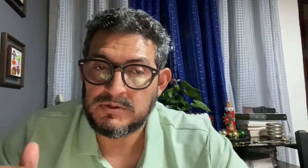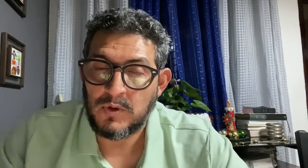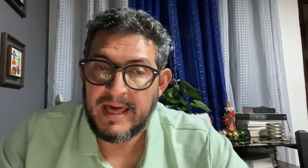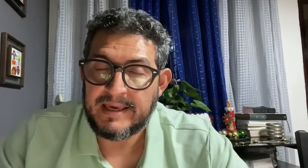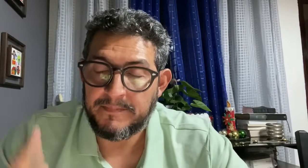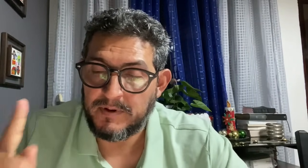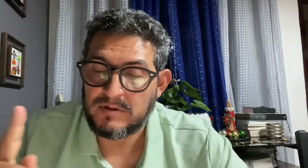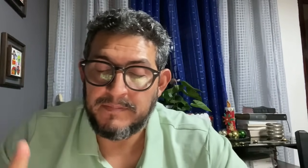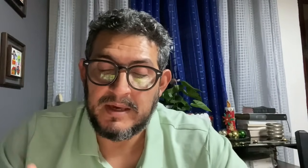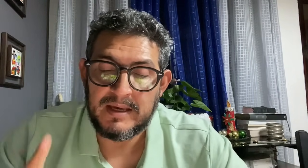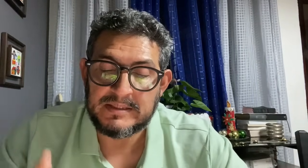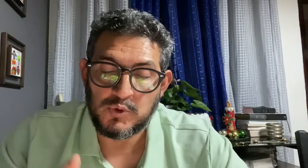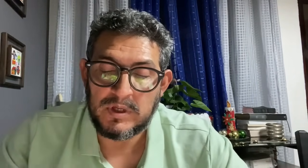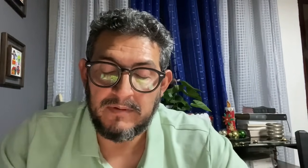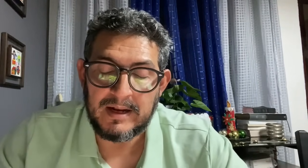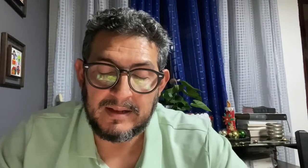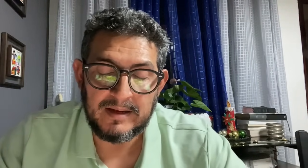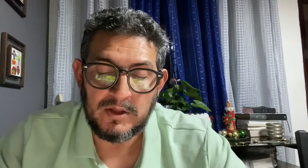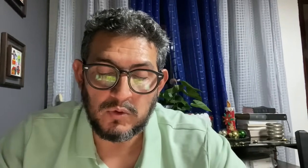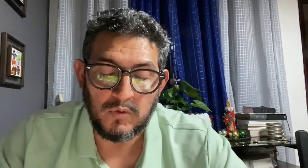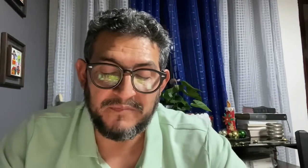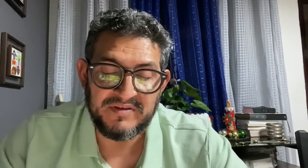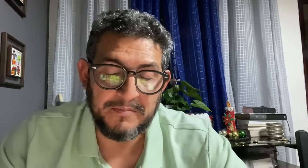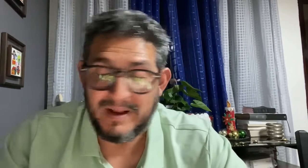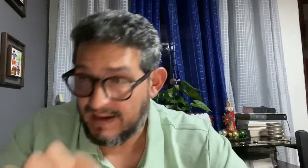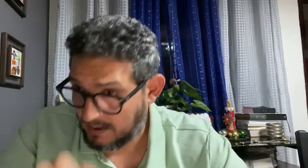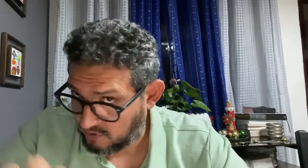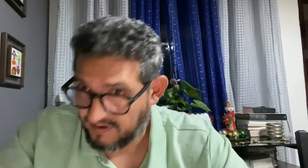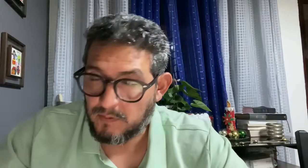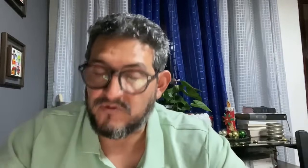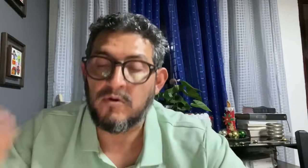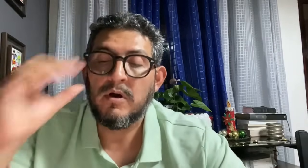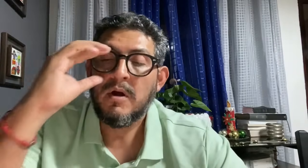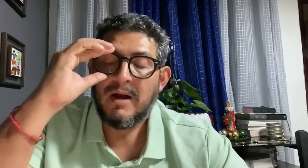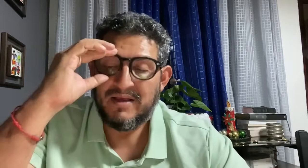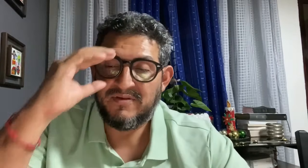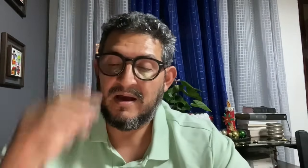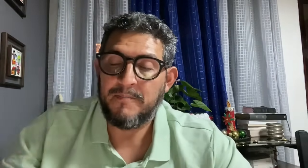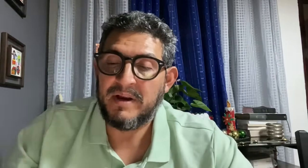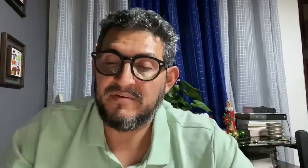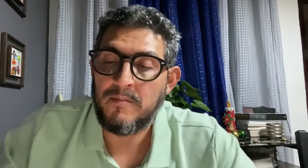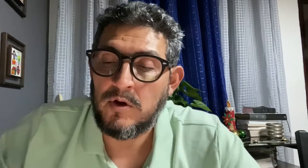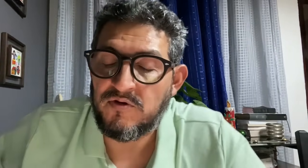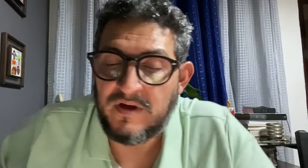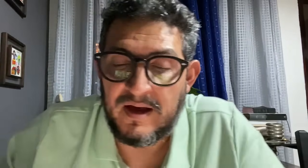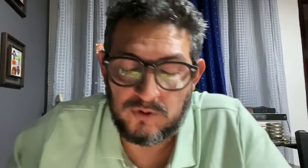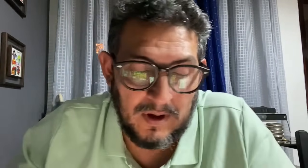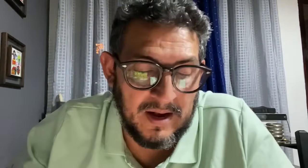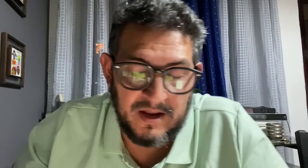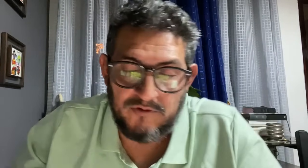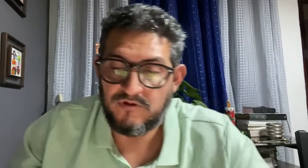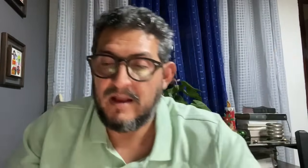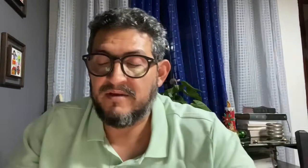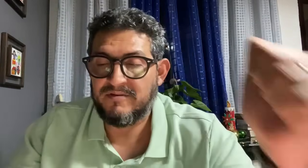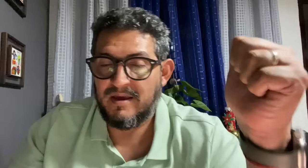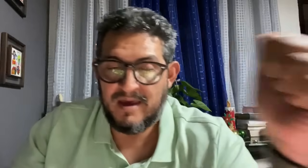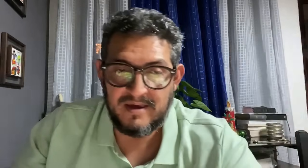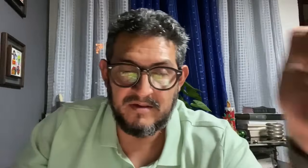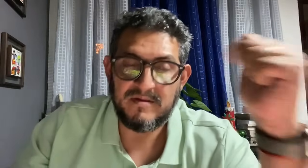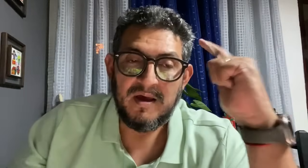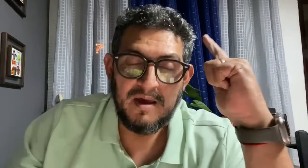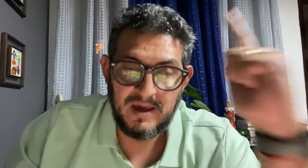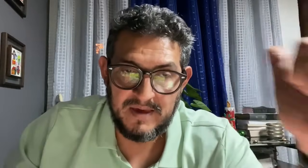dejen su like, pero también que se suscriban al canal de YouTube principal, Las Cosas Como Son. Así aparecemos y nos sigan en todas las redes sociales,